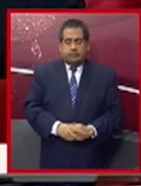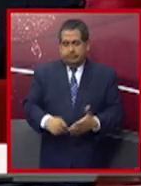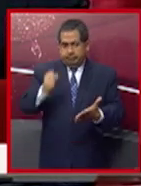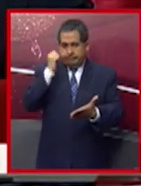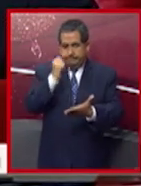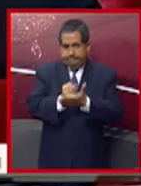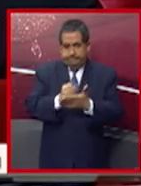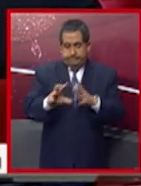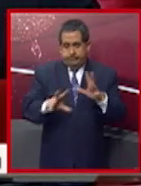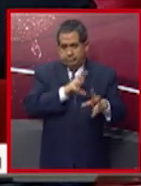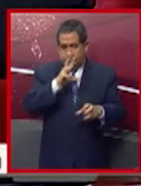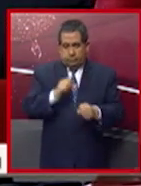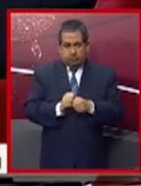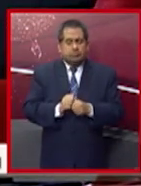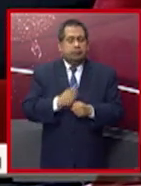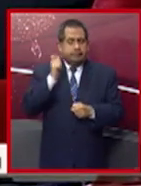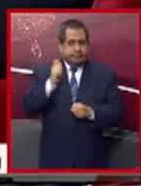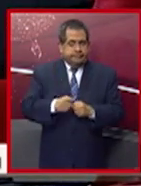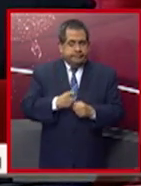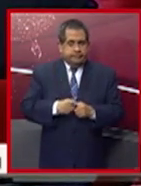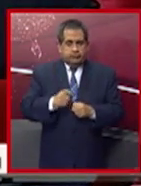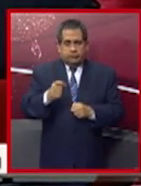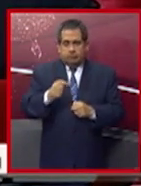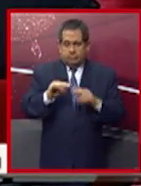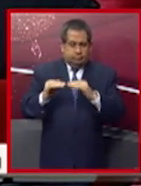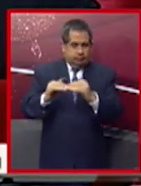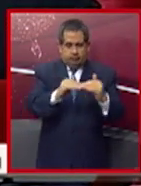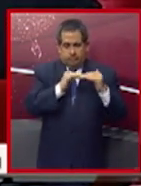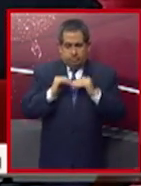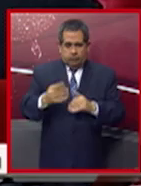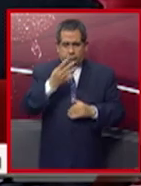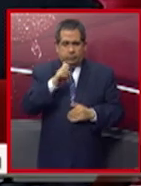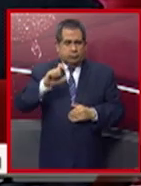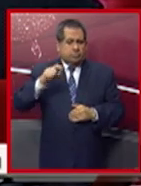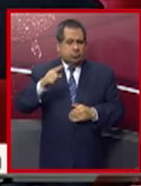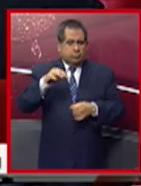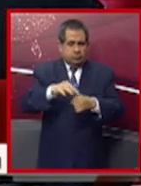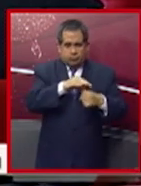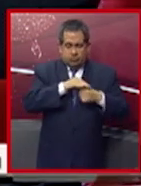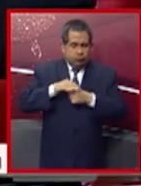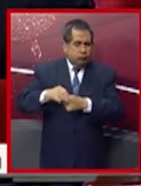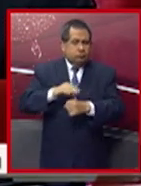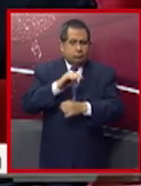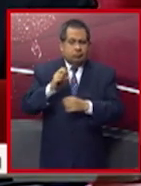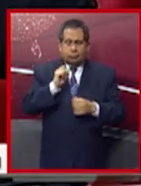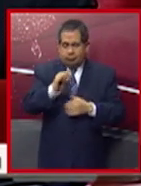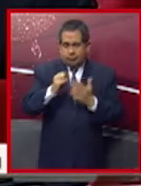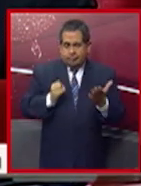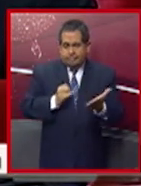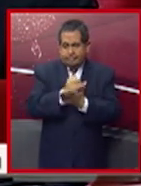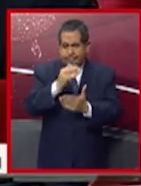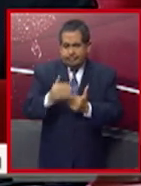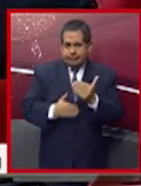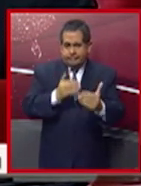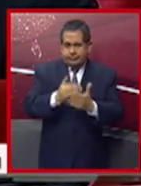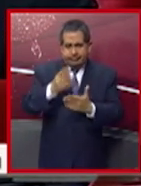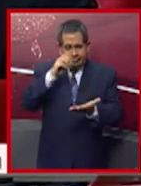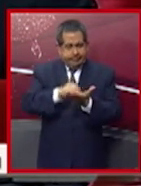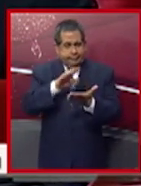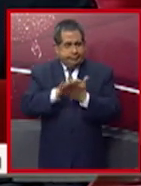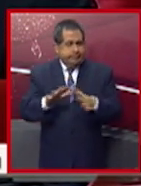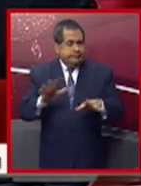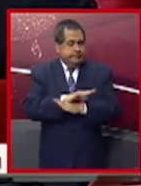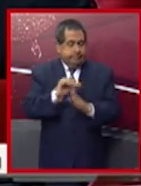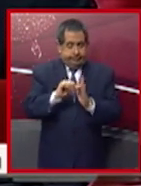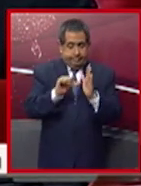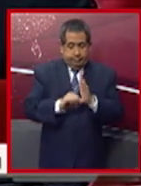Aprobado en lo general y en lo particular por unanimidad de 421 votos el proyecto de decreto por el que se reforman los